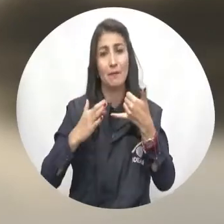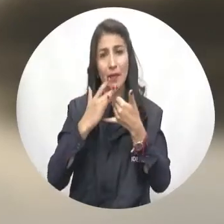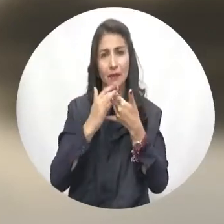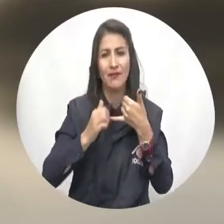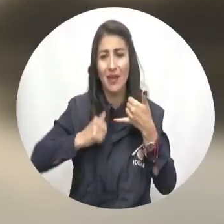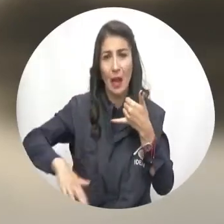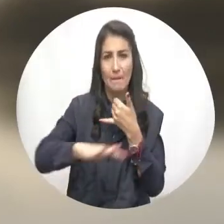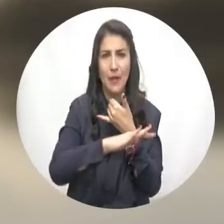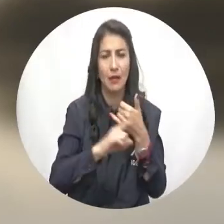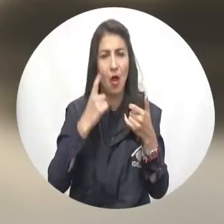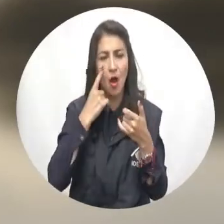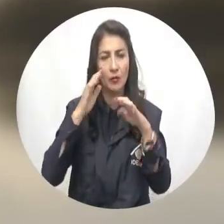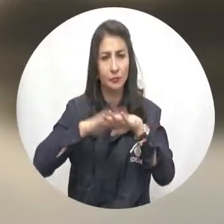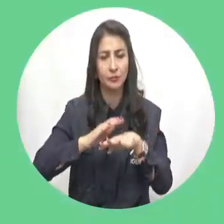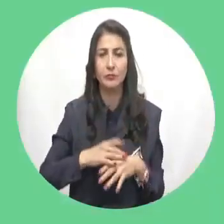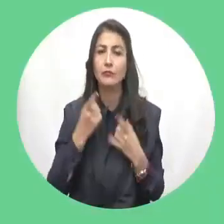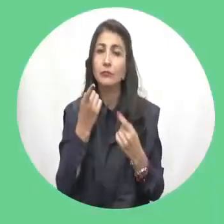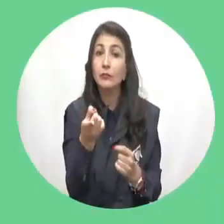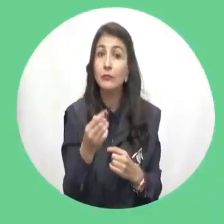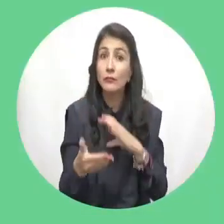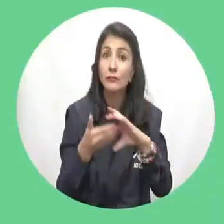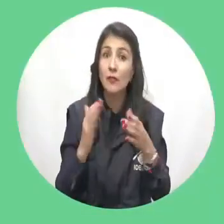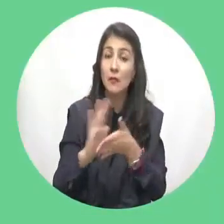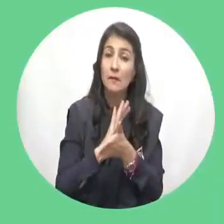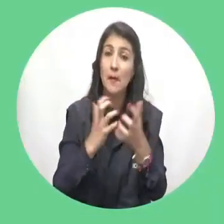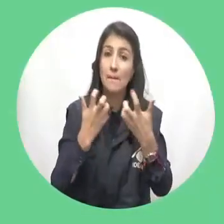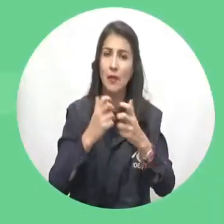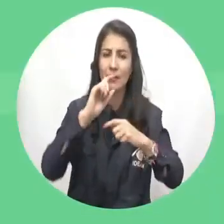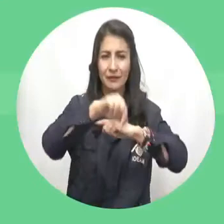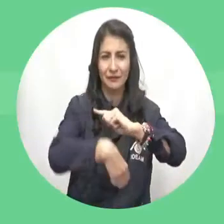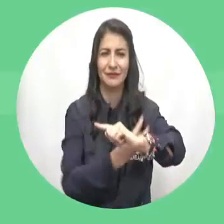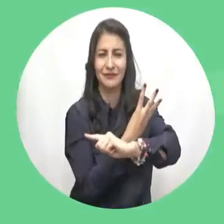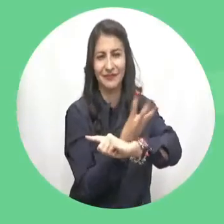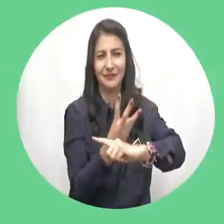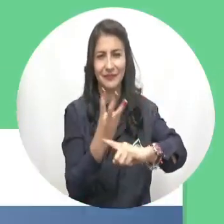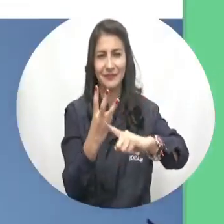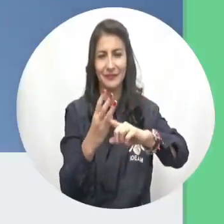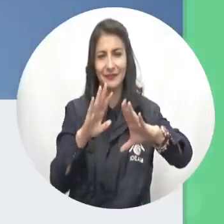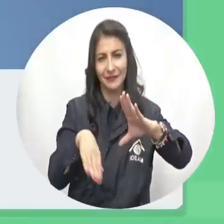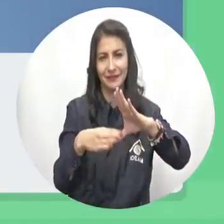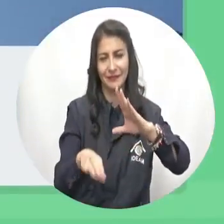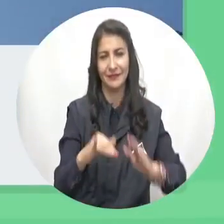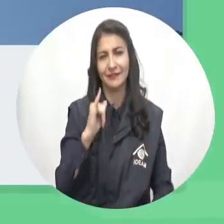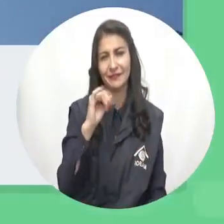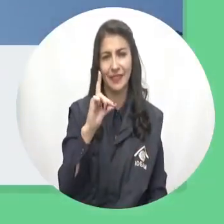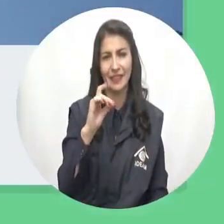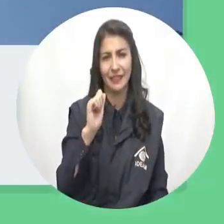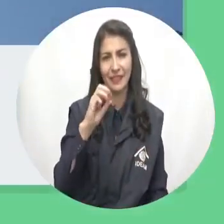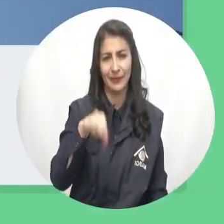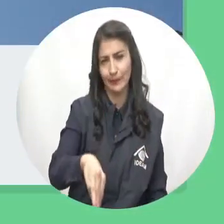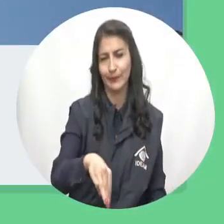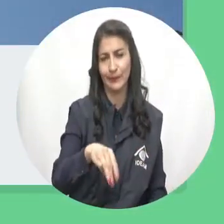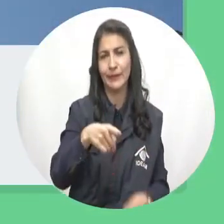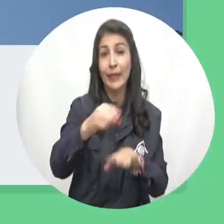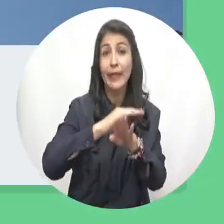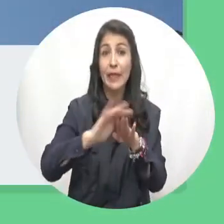el Océano Pacífico. Para mayor información sobre el pronóstico del tiempo, visítenos en